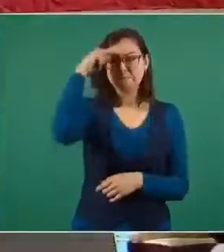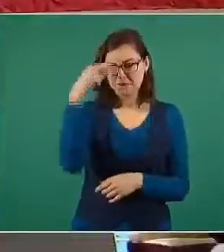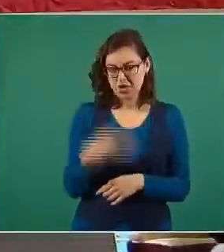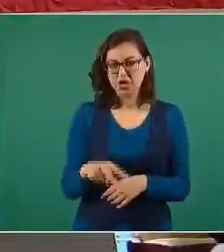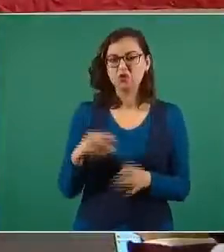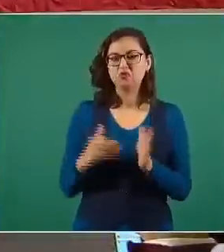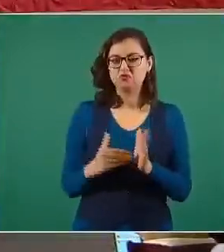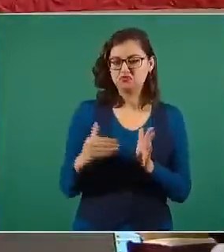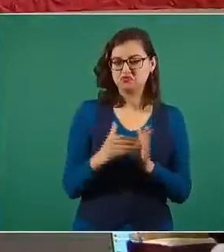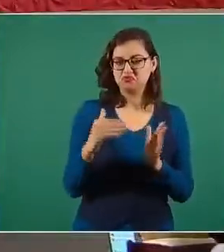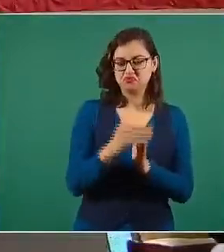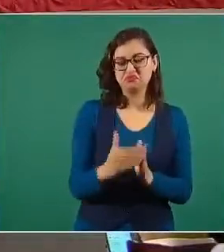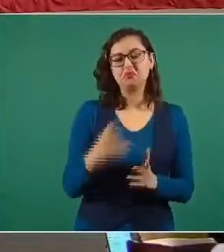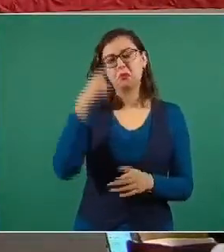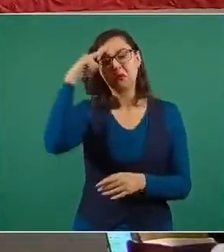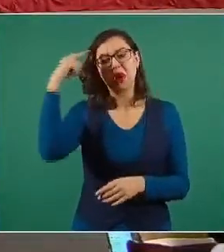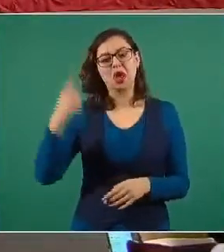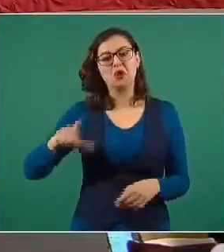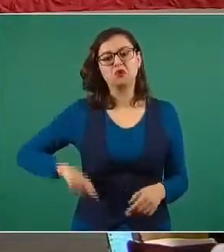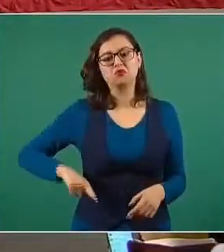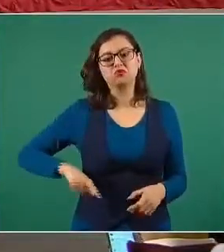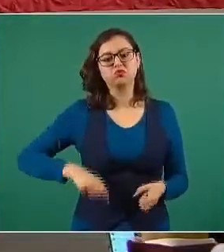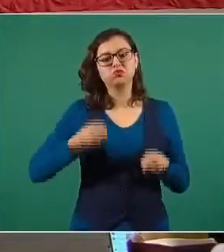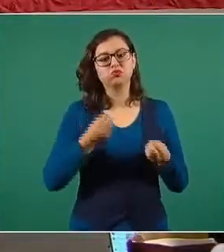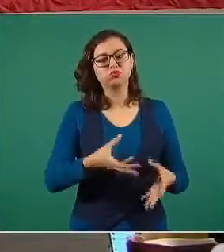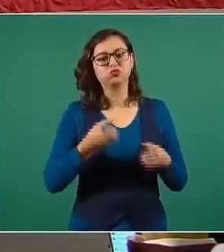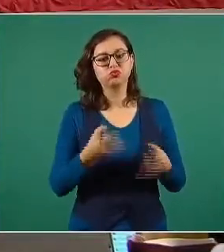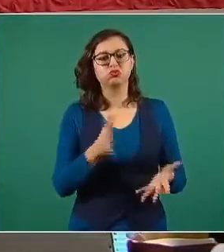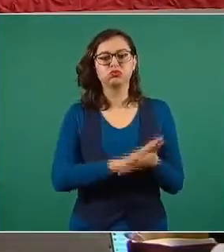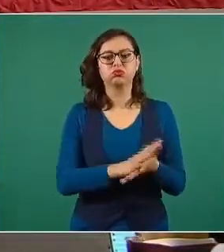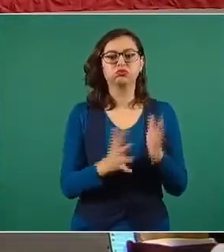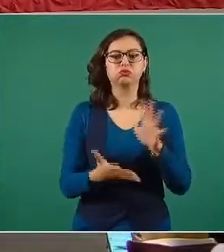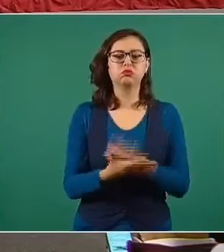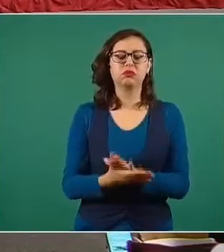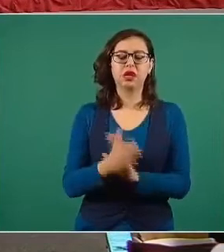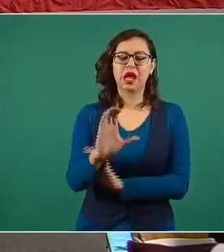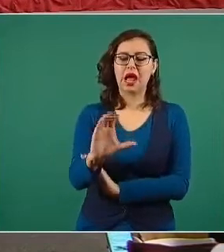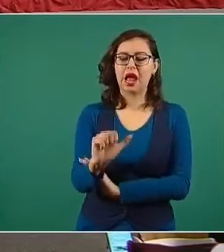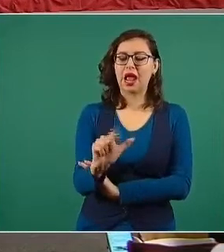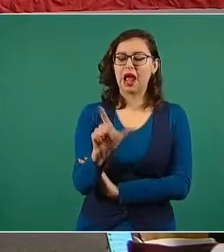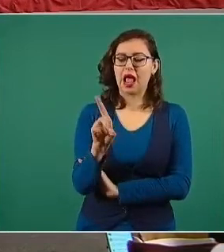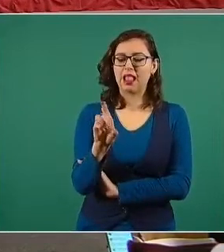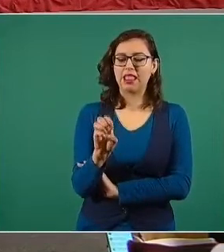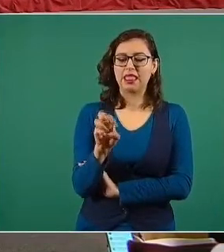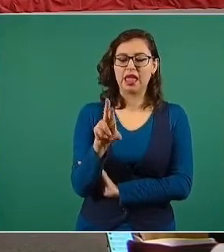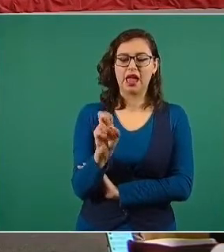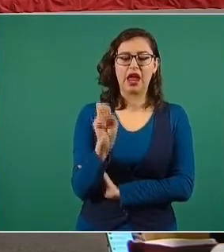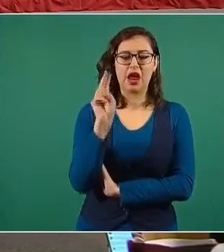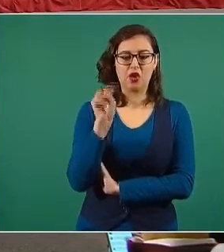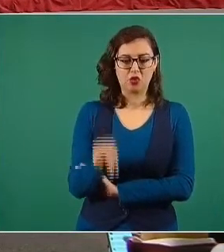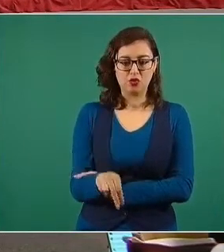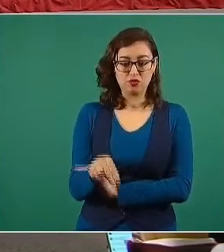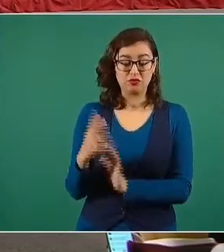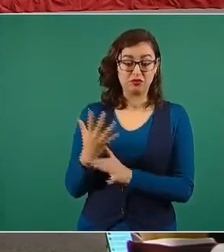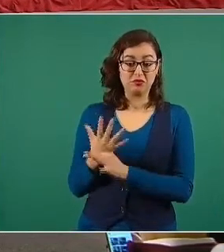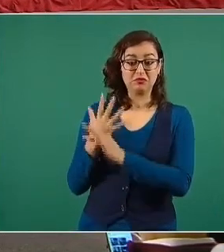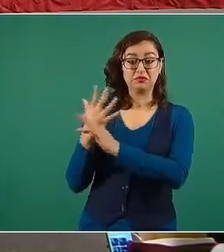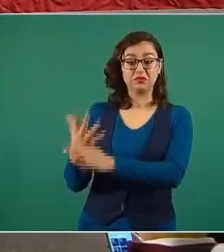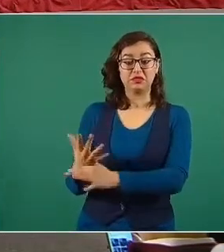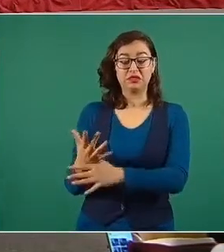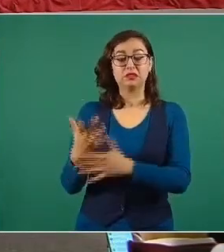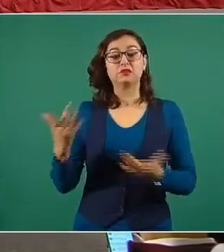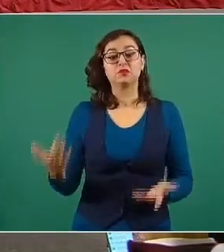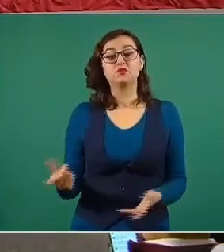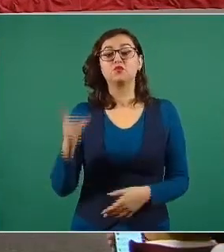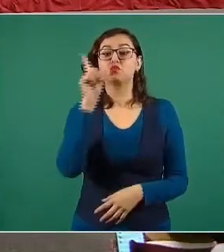de diversas dádivas a funcionarios del gobierno de Felipe Calderón Hinojosa. En dicho audio, Fernández manifiesta que a la ministra de Energía